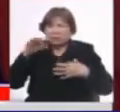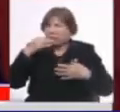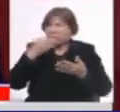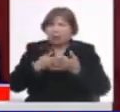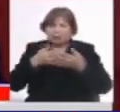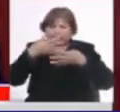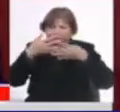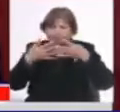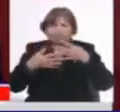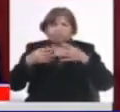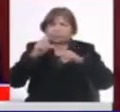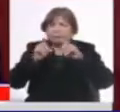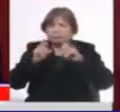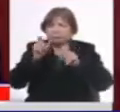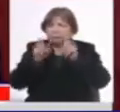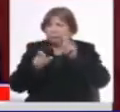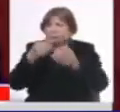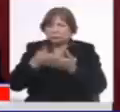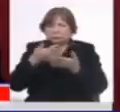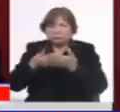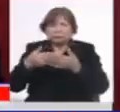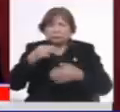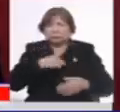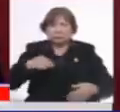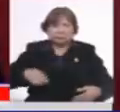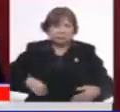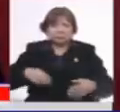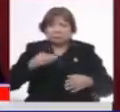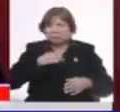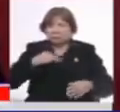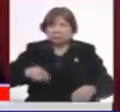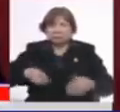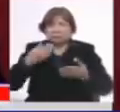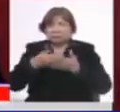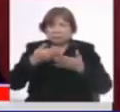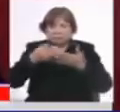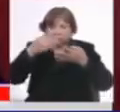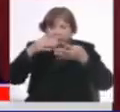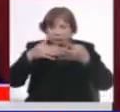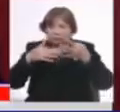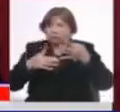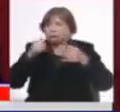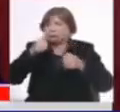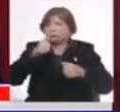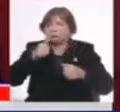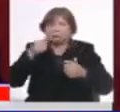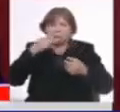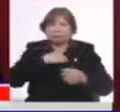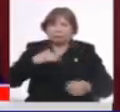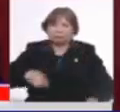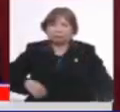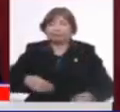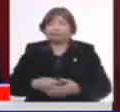hay varias personas propuestas para ministros o que se proponen a sí mismos para